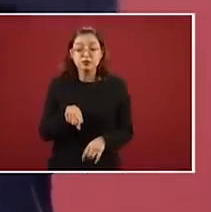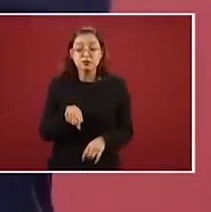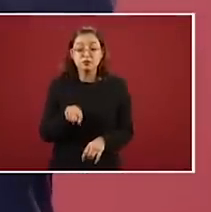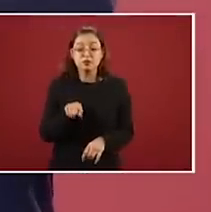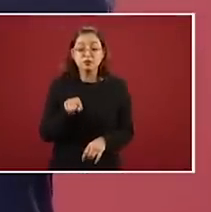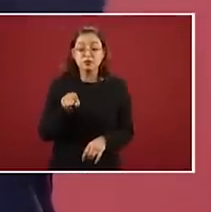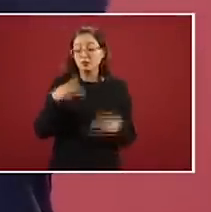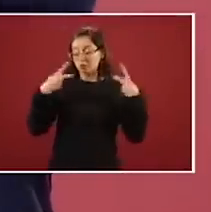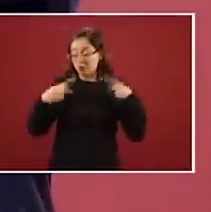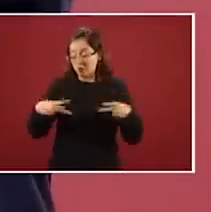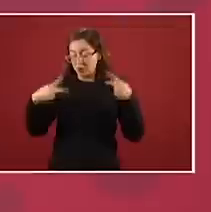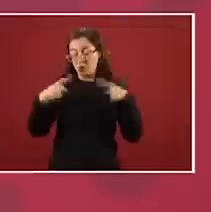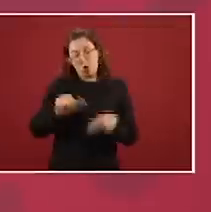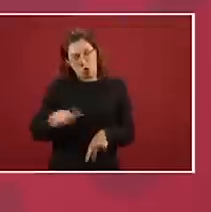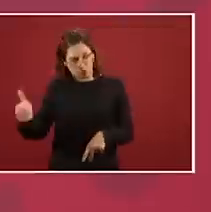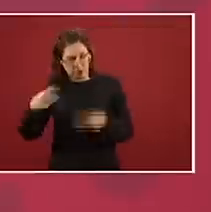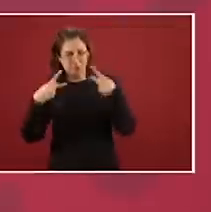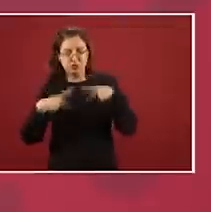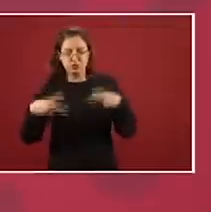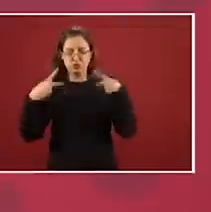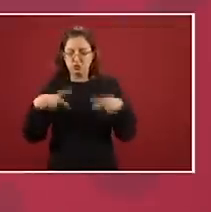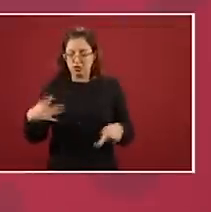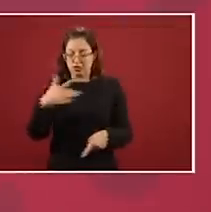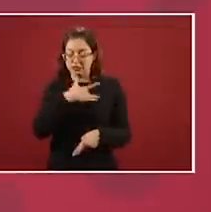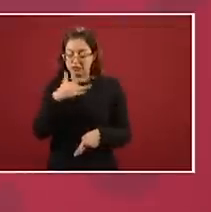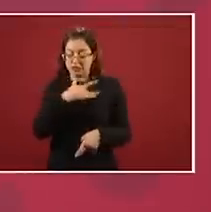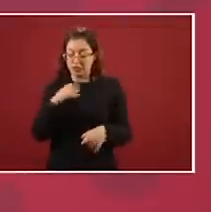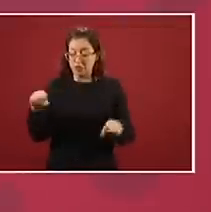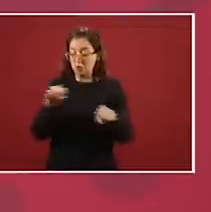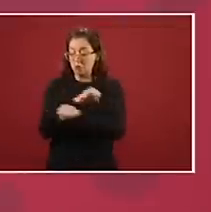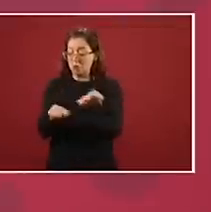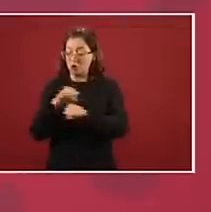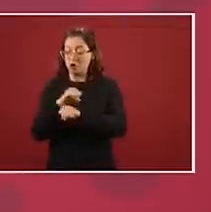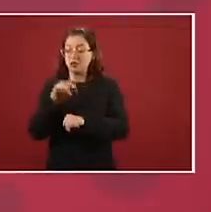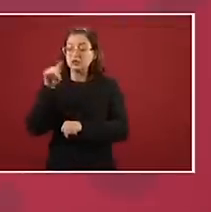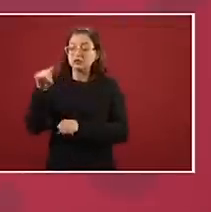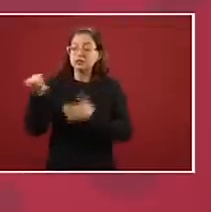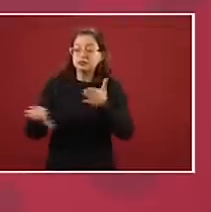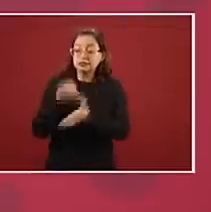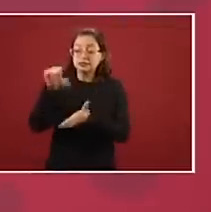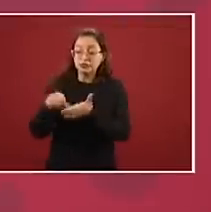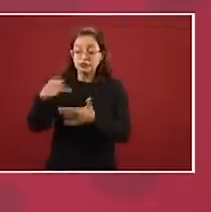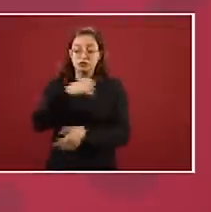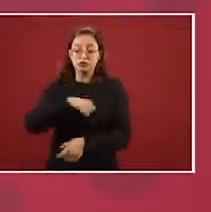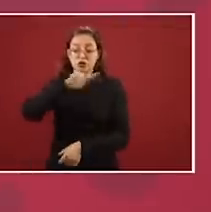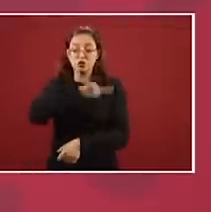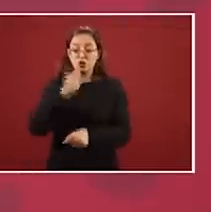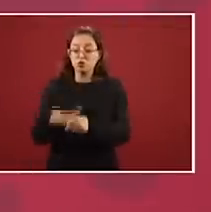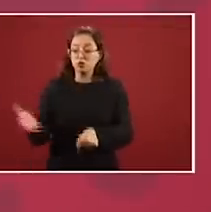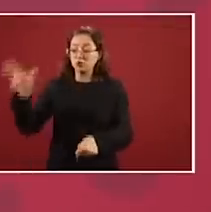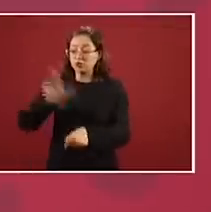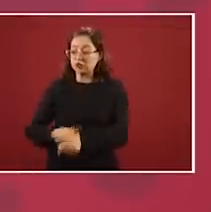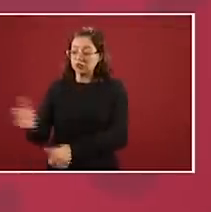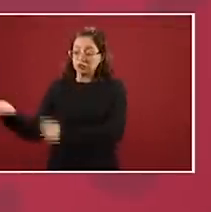a una persona que llega infartada a un centro de salud, a un hospital, no hay